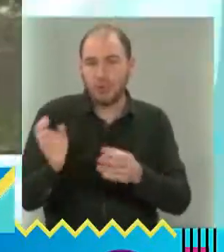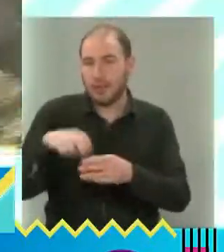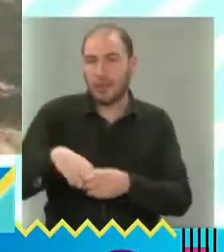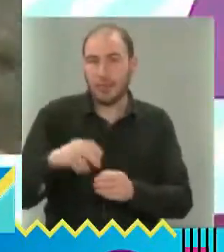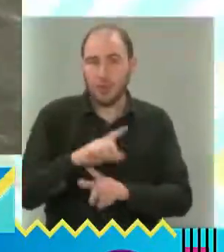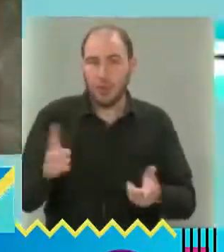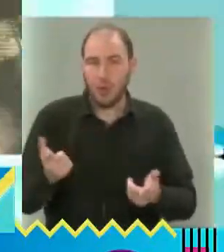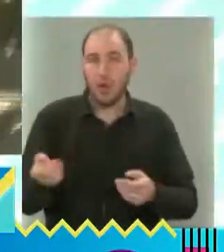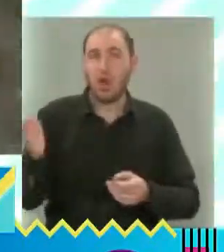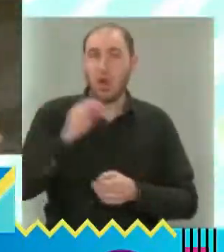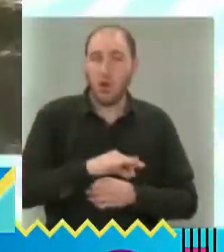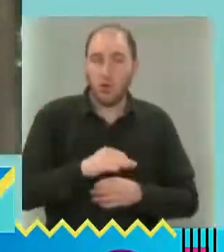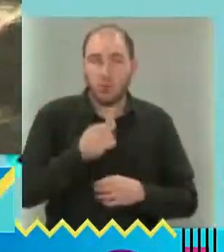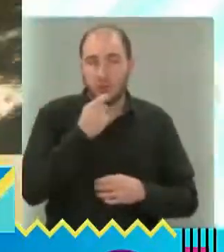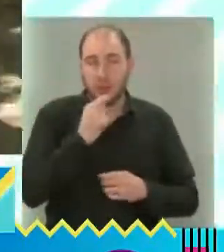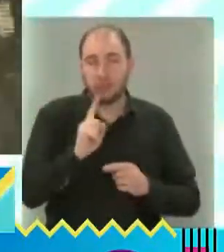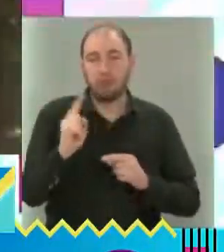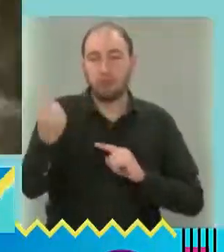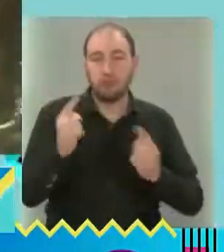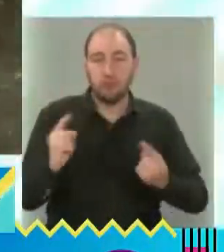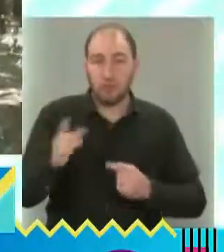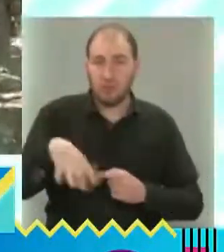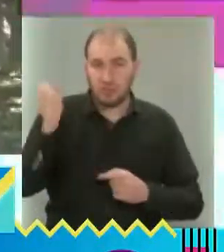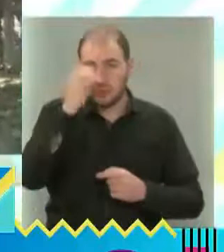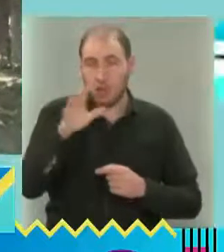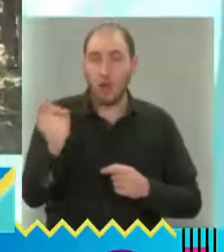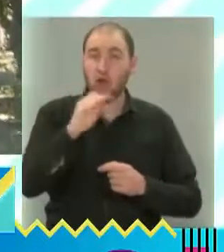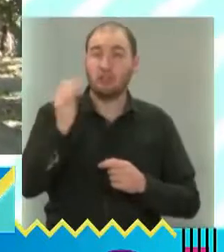cercana, o muchas veces por estar aislados, digamos, en zonas, o